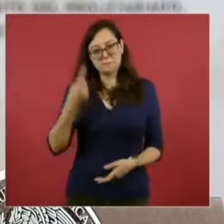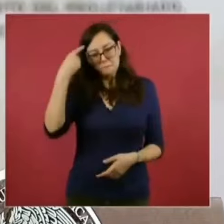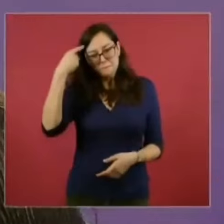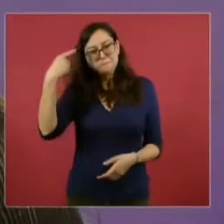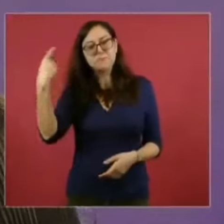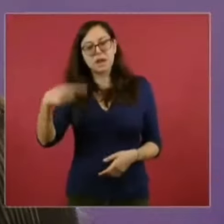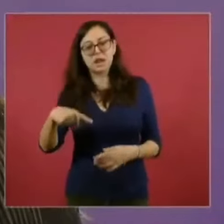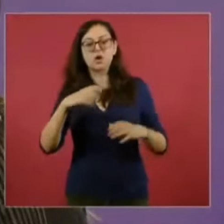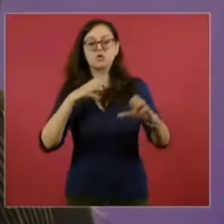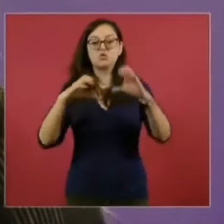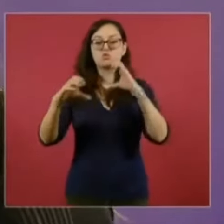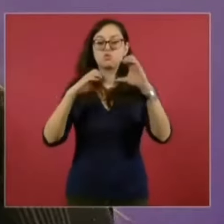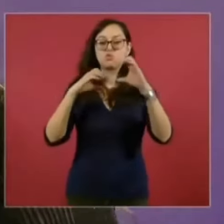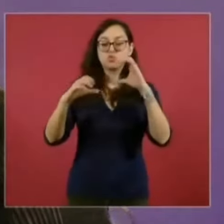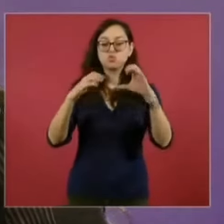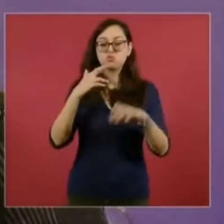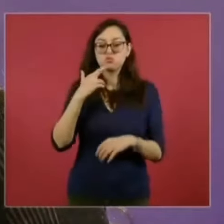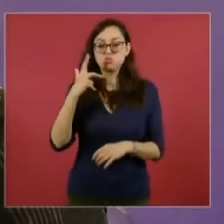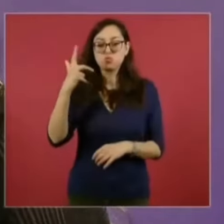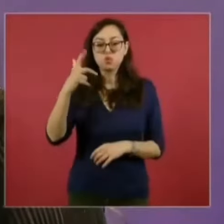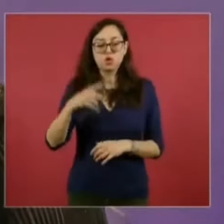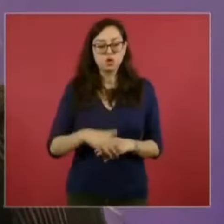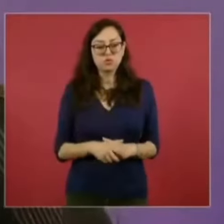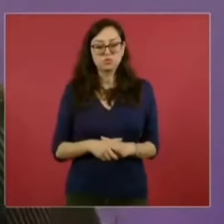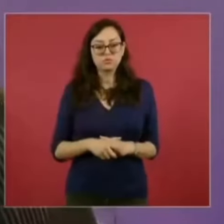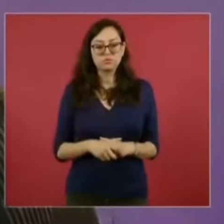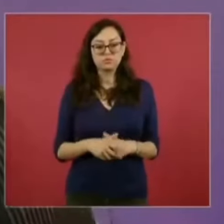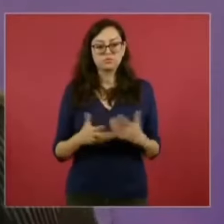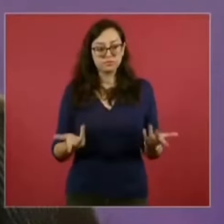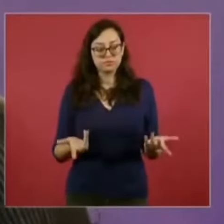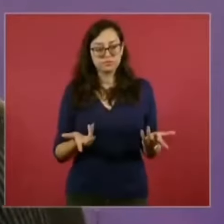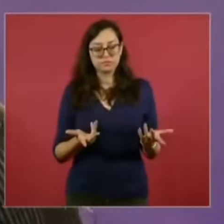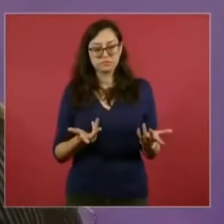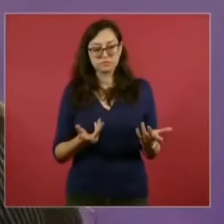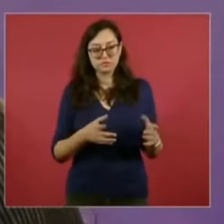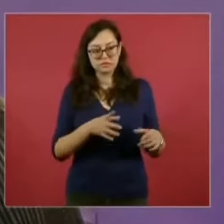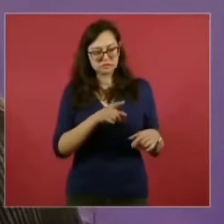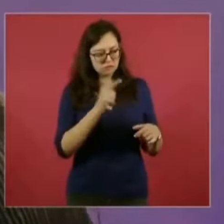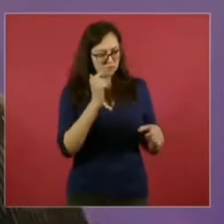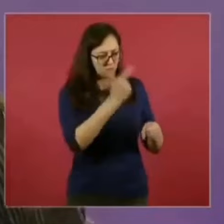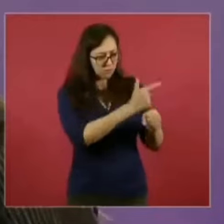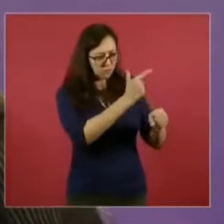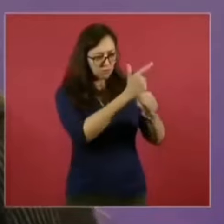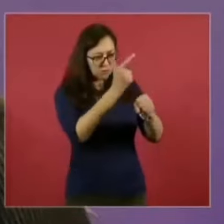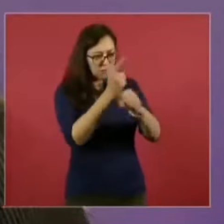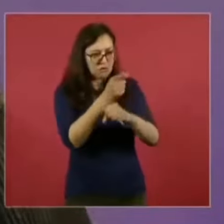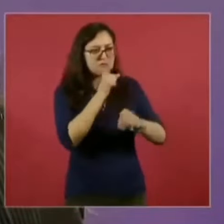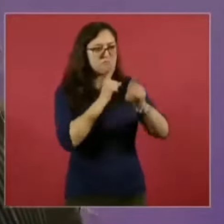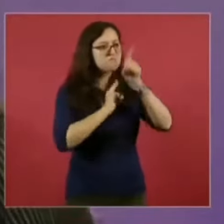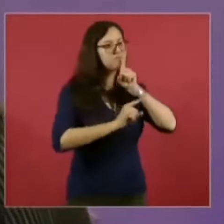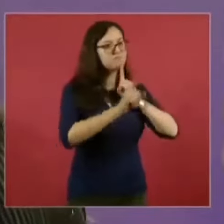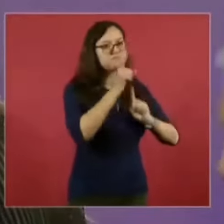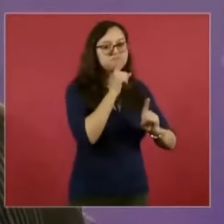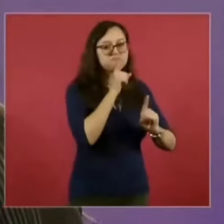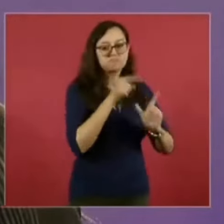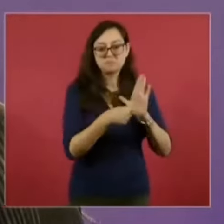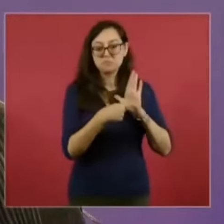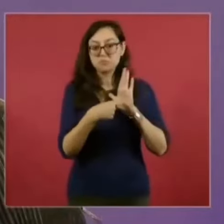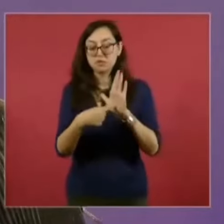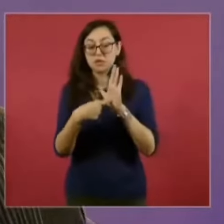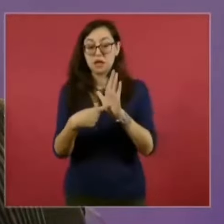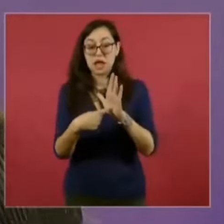comunicar. Es un espacio disruptivo, para algunos controversial, y como aquí mentirosos no